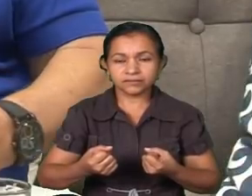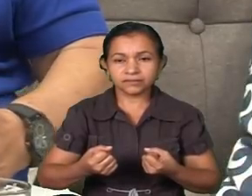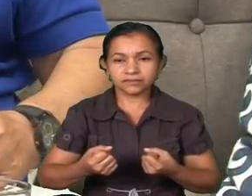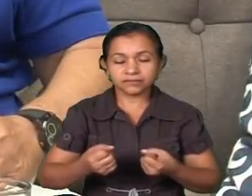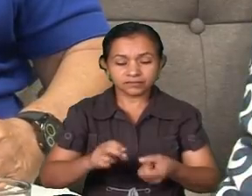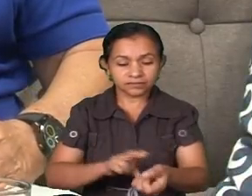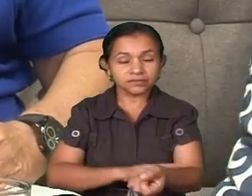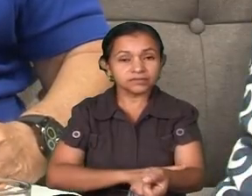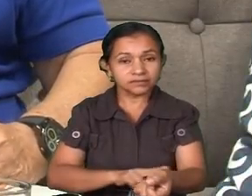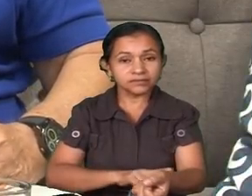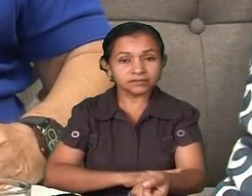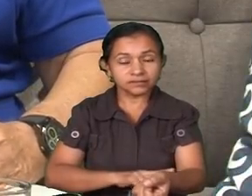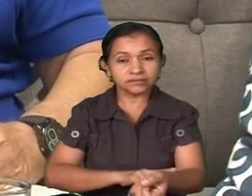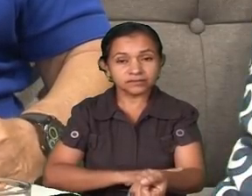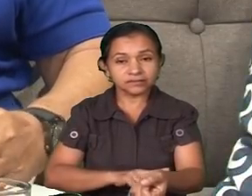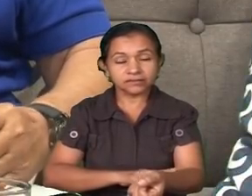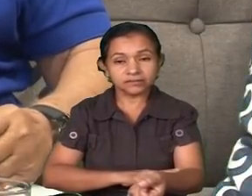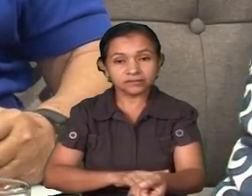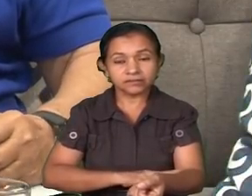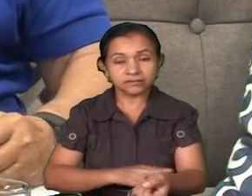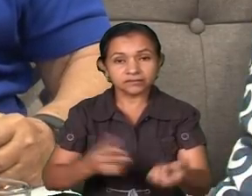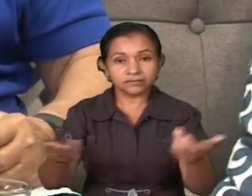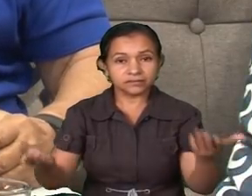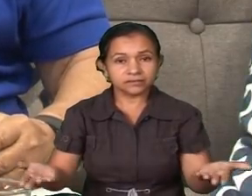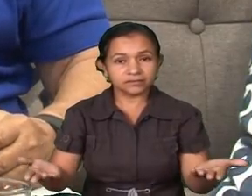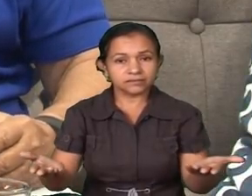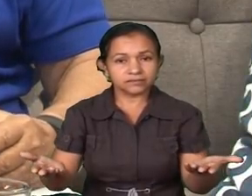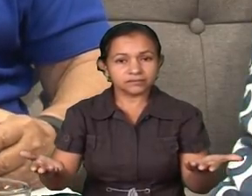azúcar, tiene, ¿cómo se llama? Diabetes.